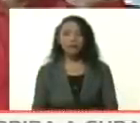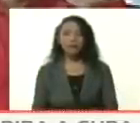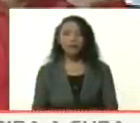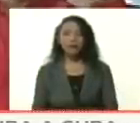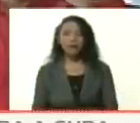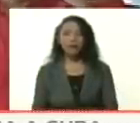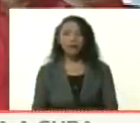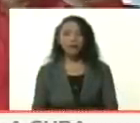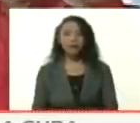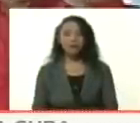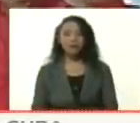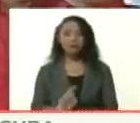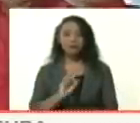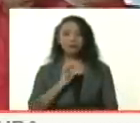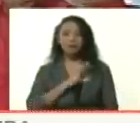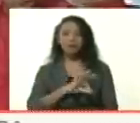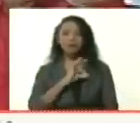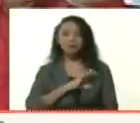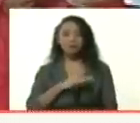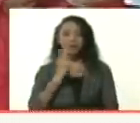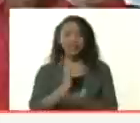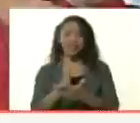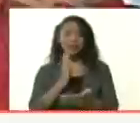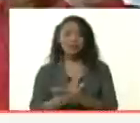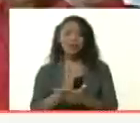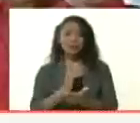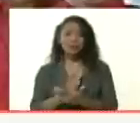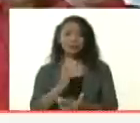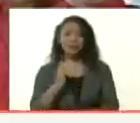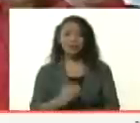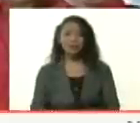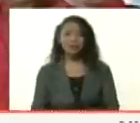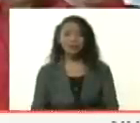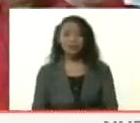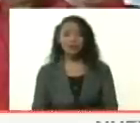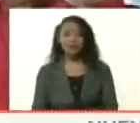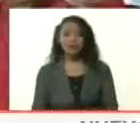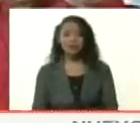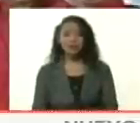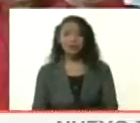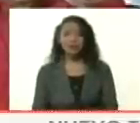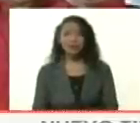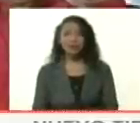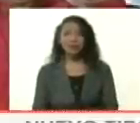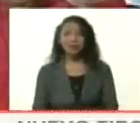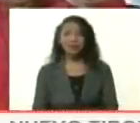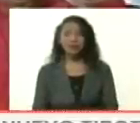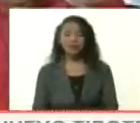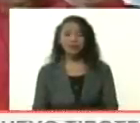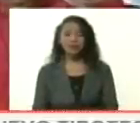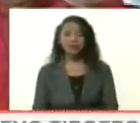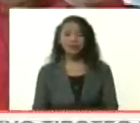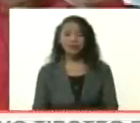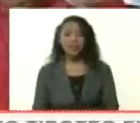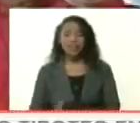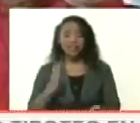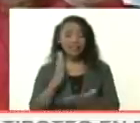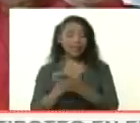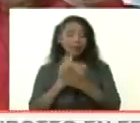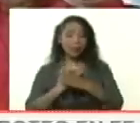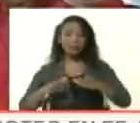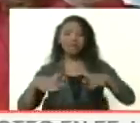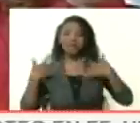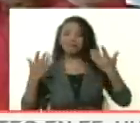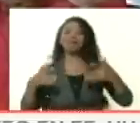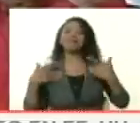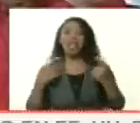una señora siempre, porque ven a Gladys, ¿vale? No sé, siempre anda alegre.